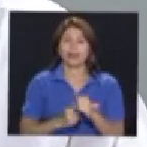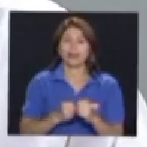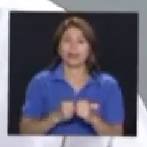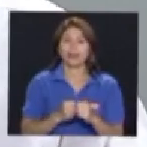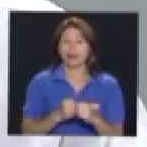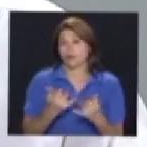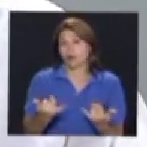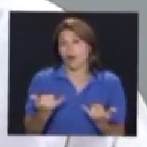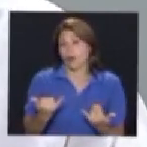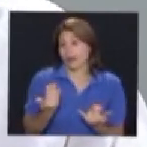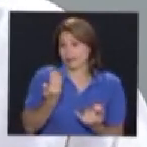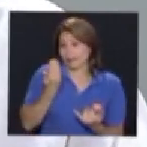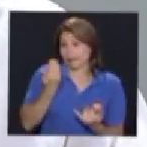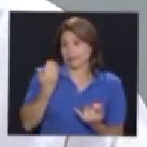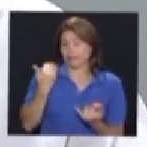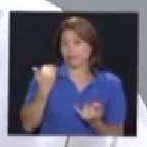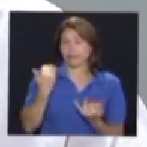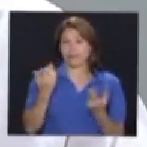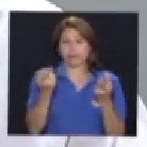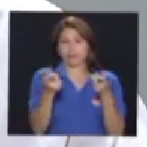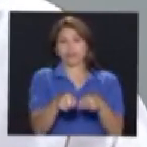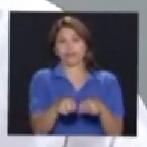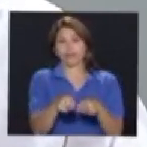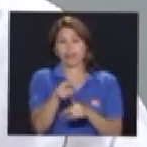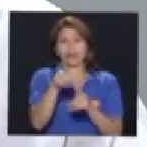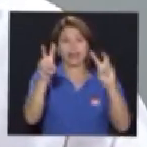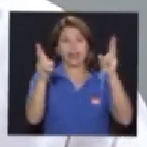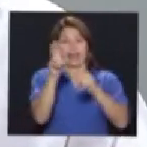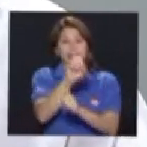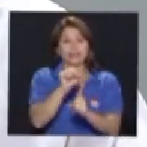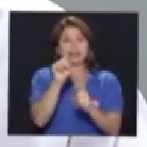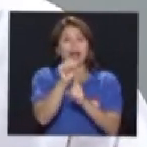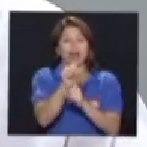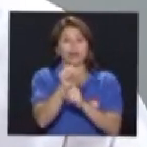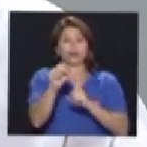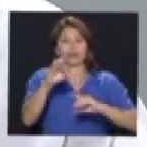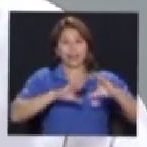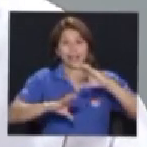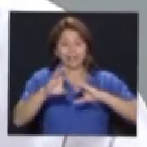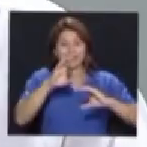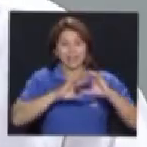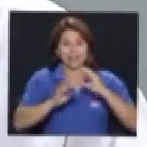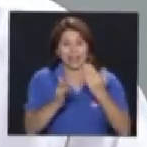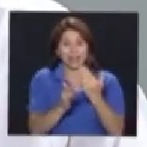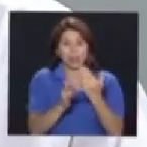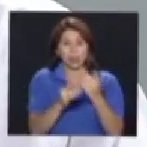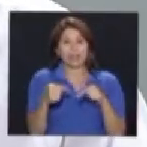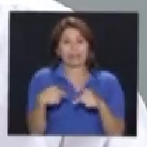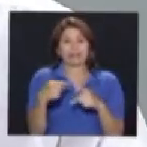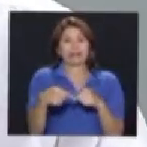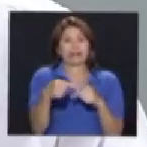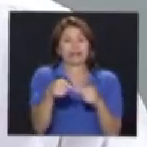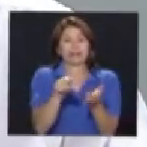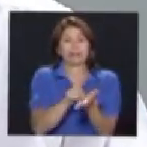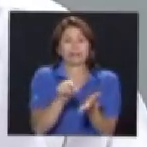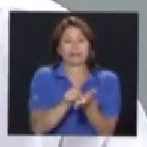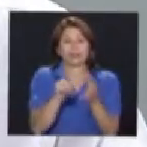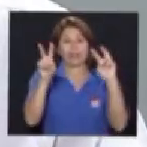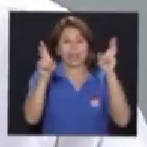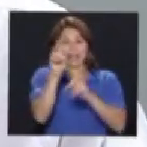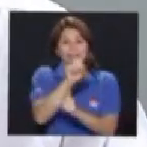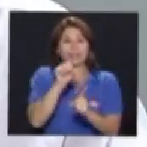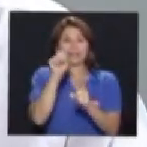Y ahora mucho más recientemente el estado sobre la ciencia y tecnología, y está por salir el estado de la justicia. Y cada uno tiene su